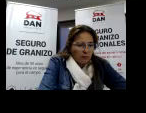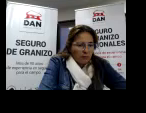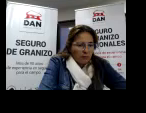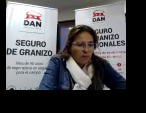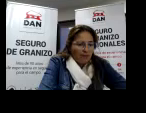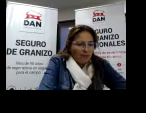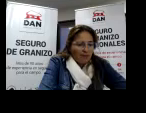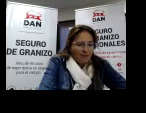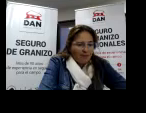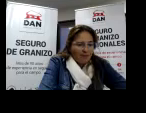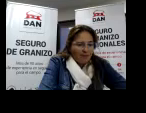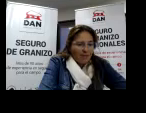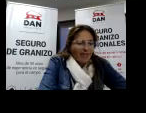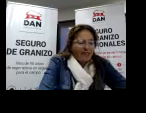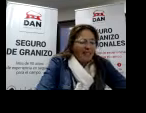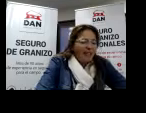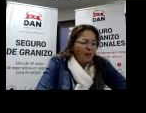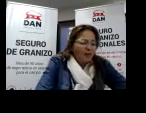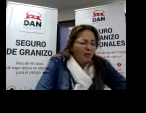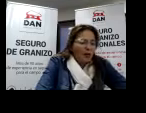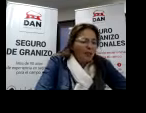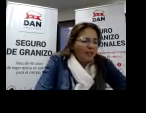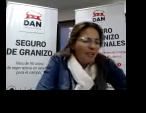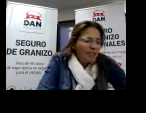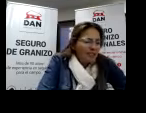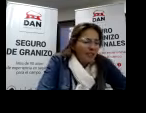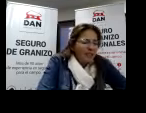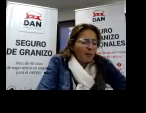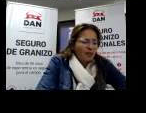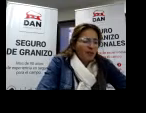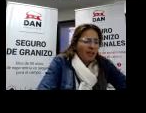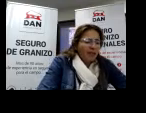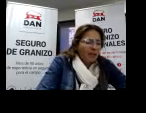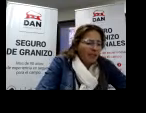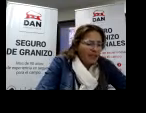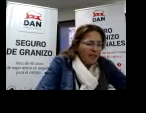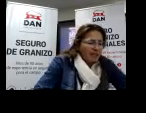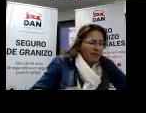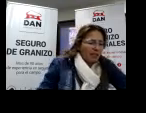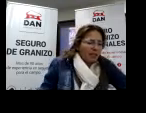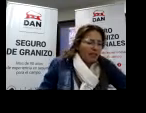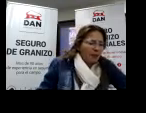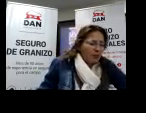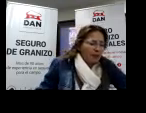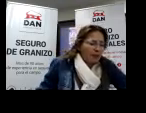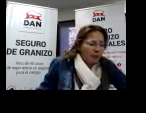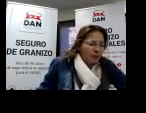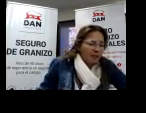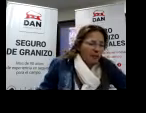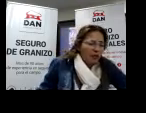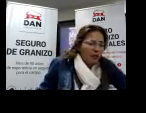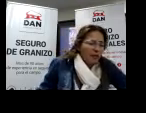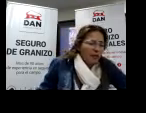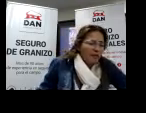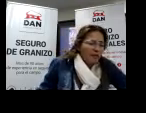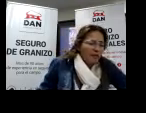febrero. No sé si hay alguna Sí, consulta, Leo, alguna vos pregunta. Sí, tenés posibilidades de ver el chat y preguntas y respuestas,